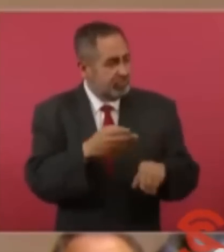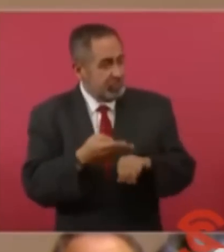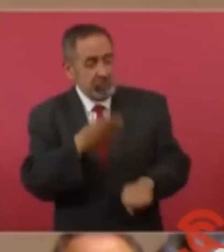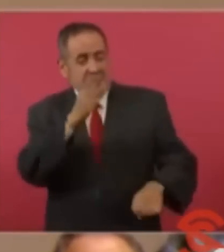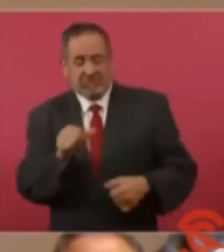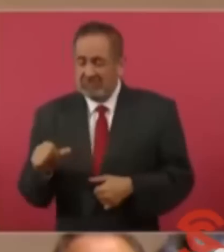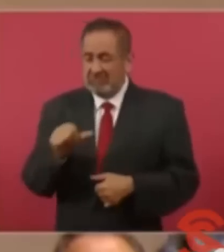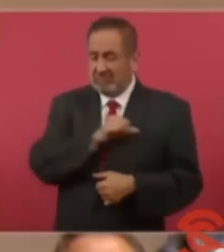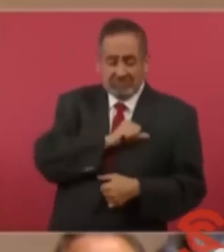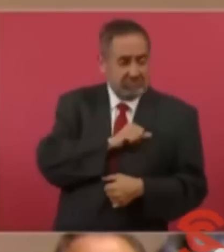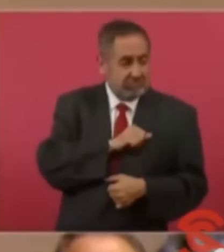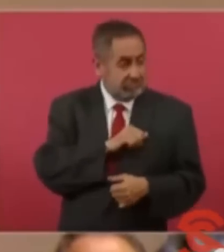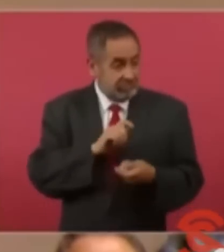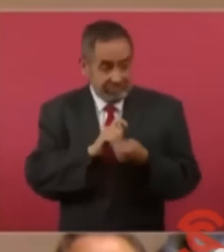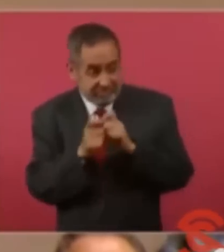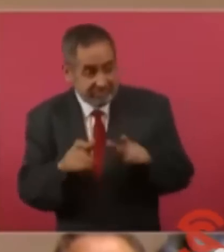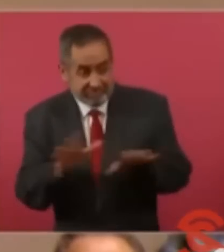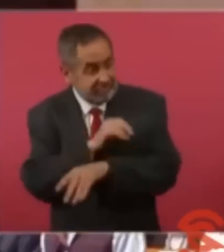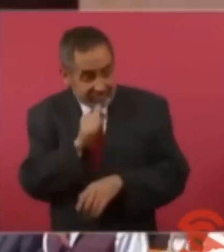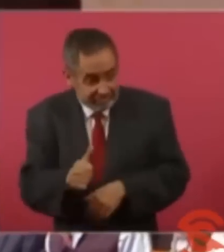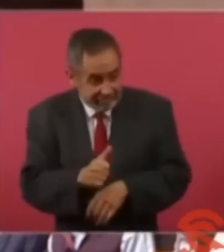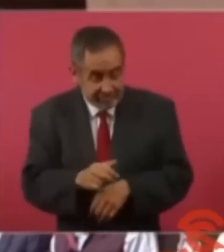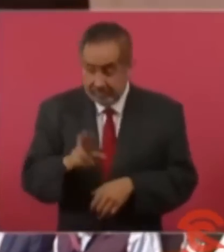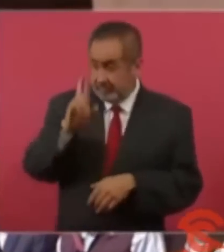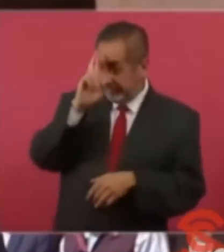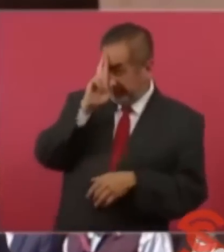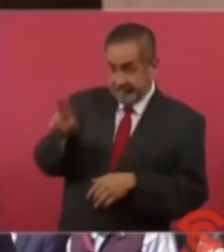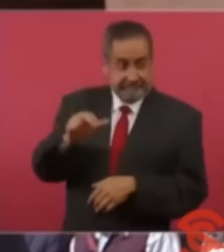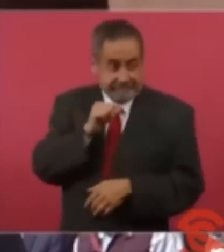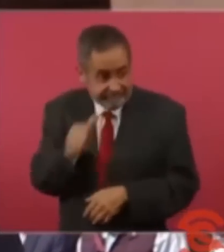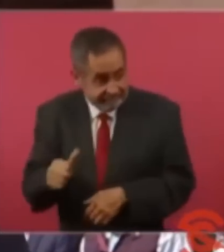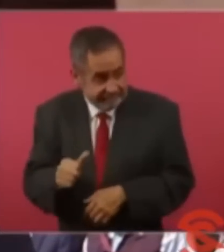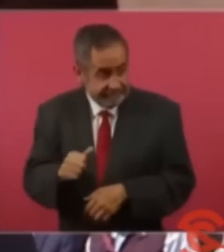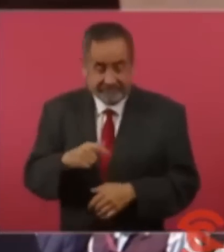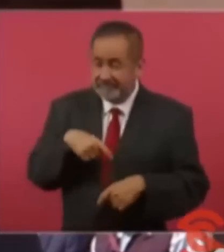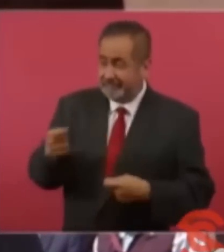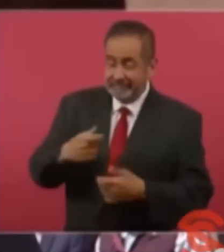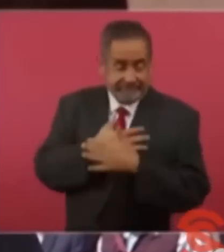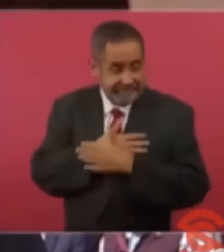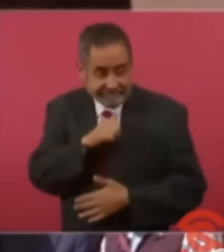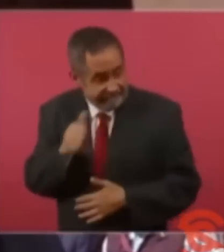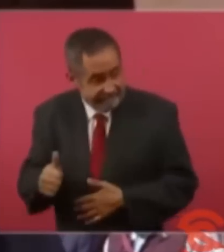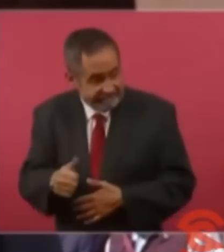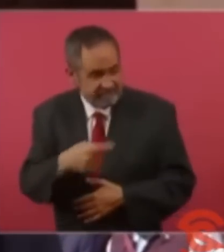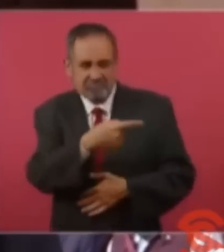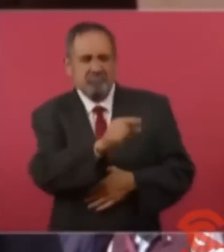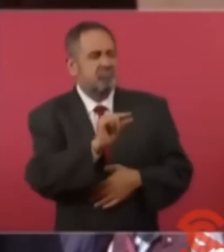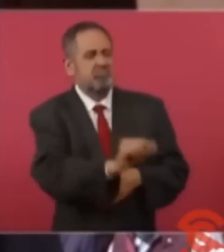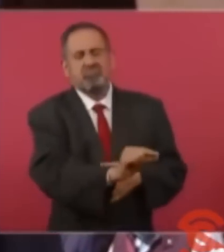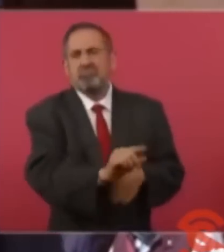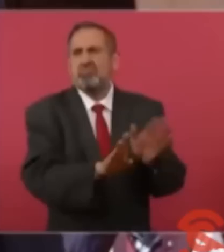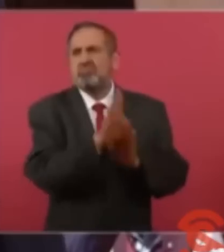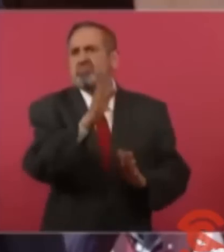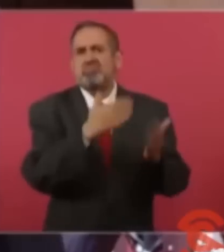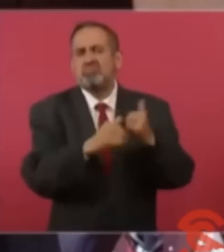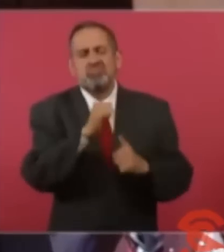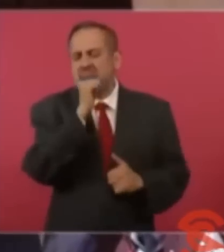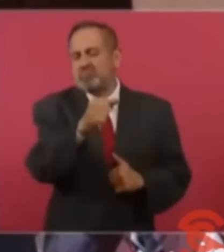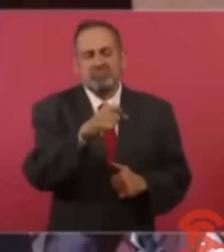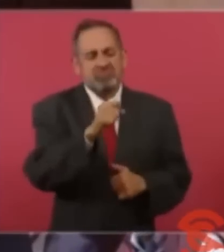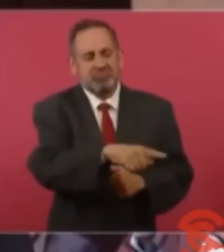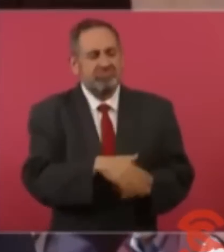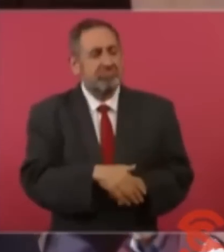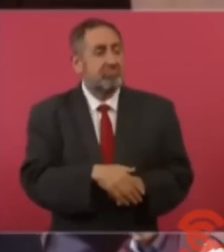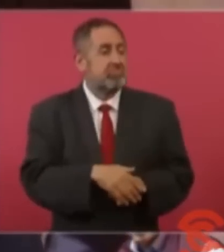egoísmo y aprenden a respetar y a amar a sus semejantes. No